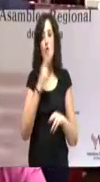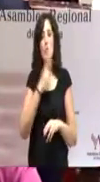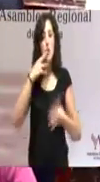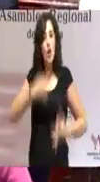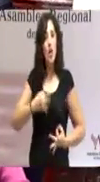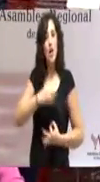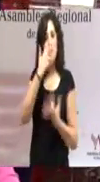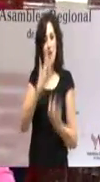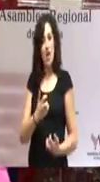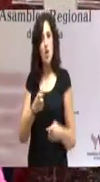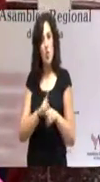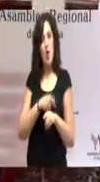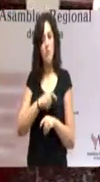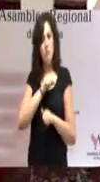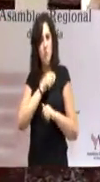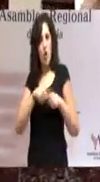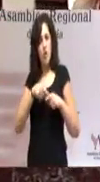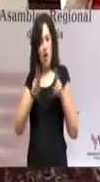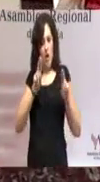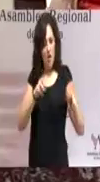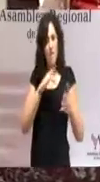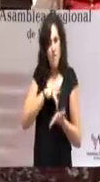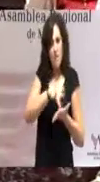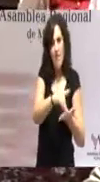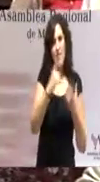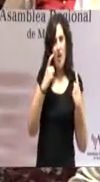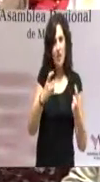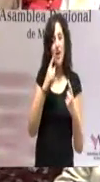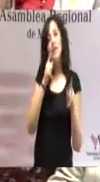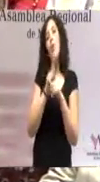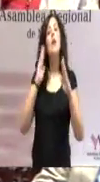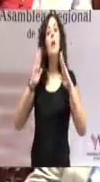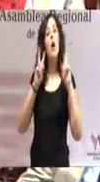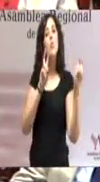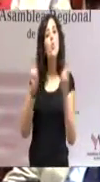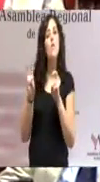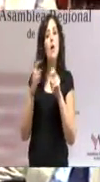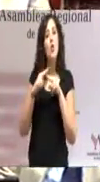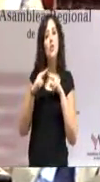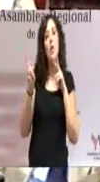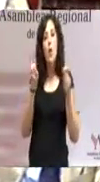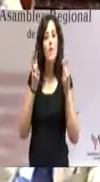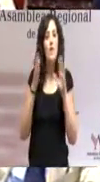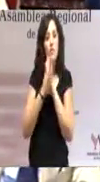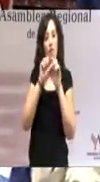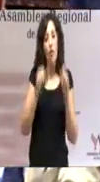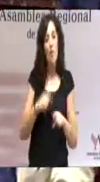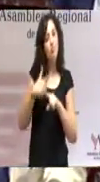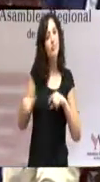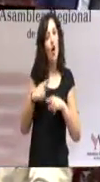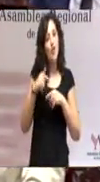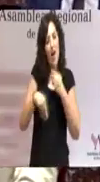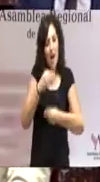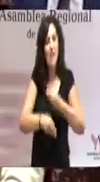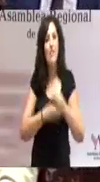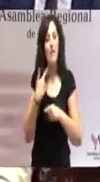espera mucho de nosotros y estamos a tiempo. No, una nueva etapa, una nueva política, una nueva forma de hacer las cosas no solo puede